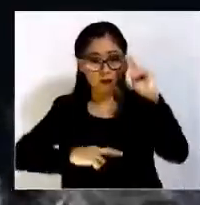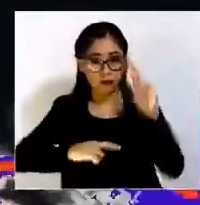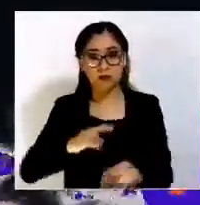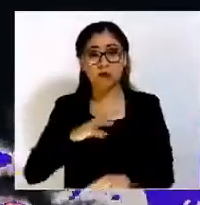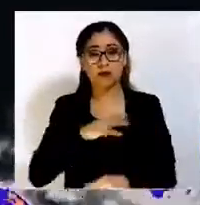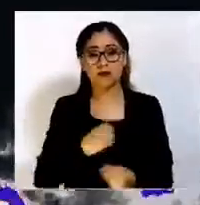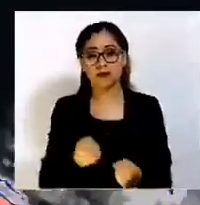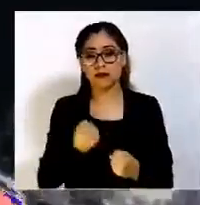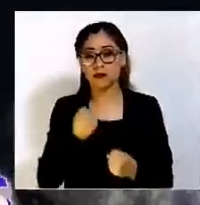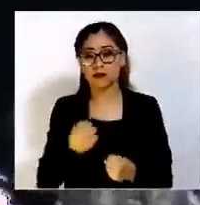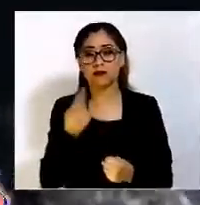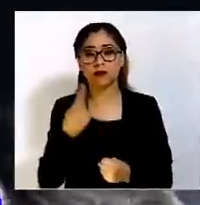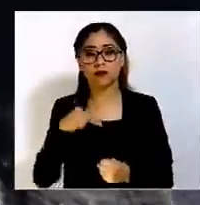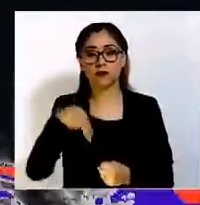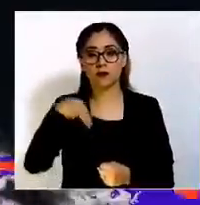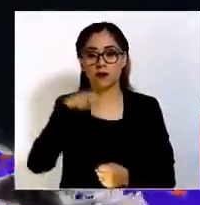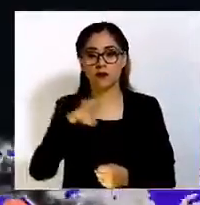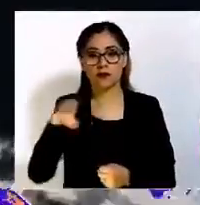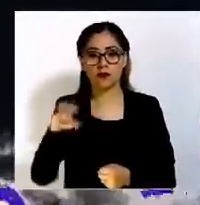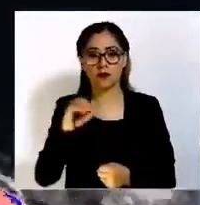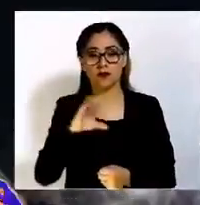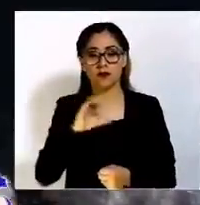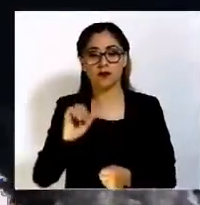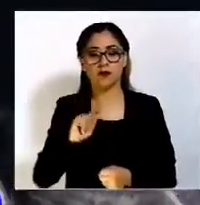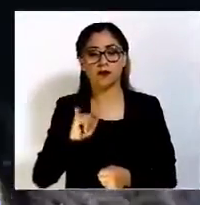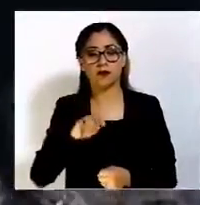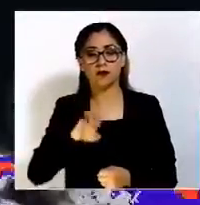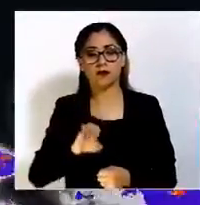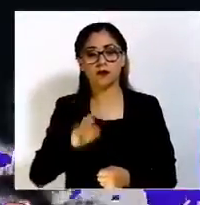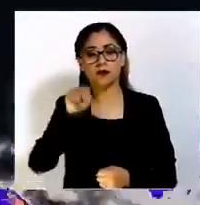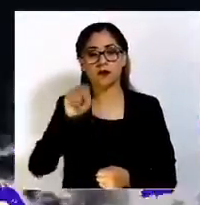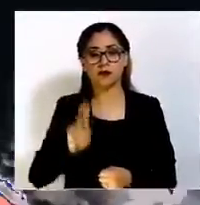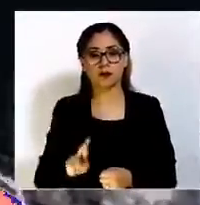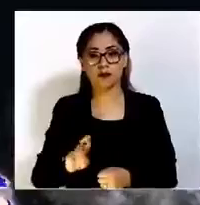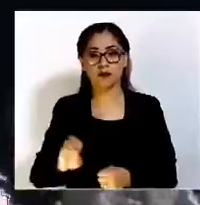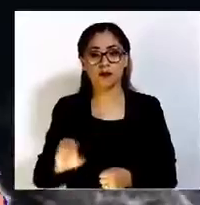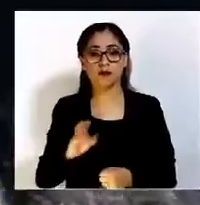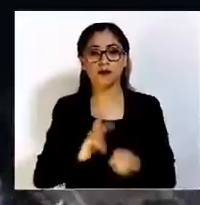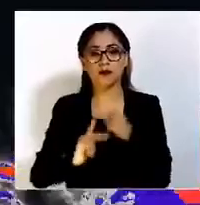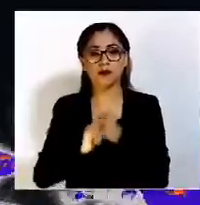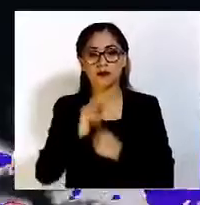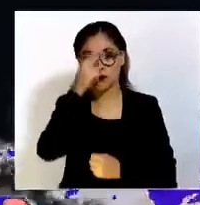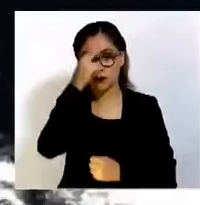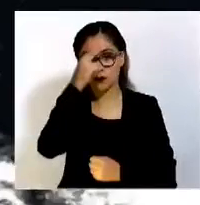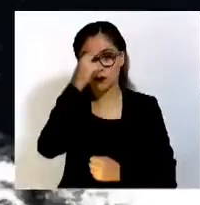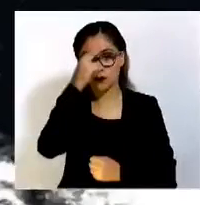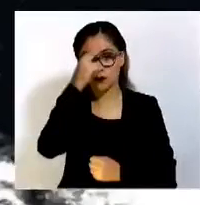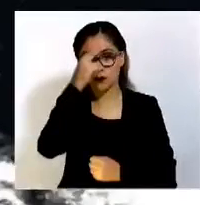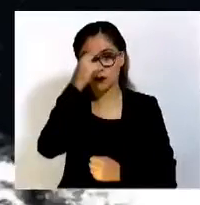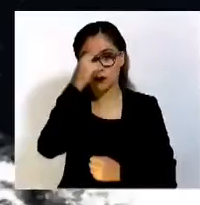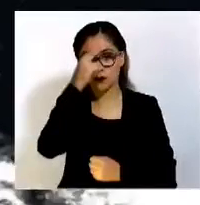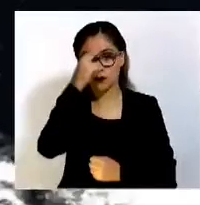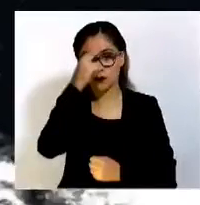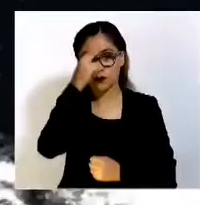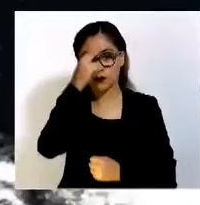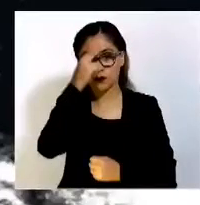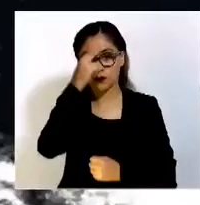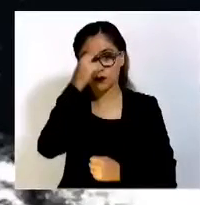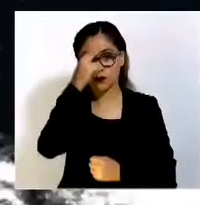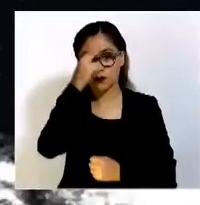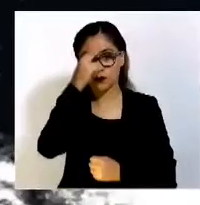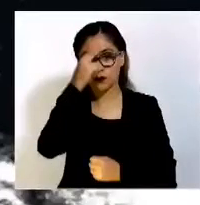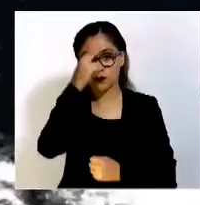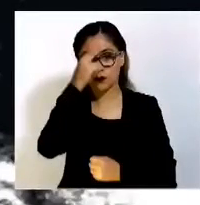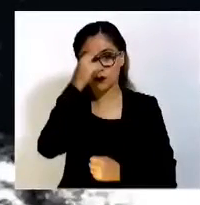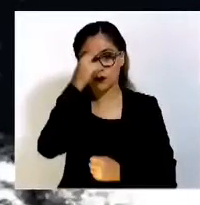noreste, noroeste, occidente y sureste del país. Aquí en Jalisco, ¿cómo amanecen varios municipios